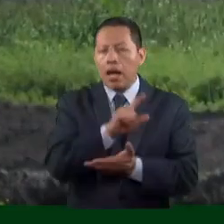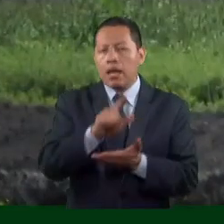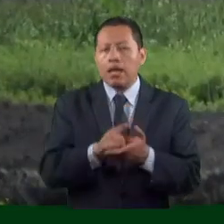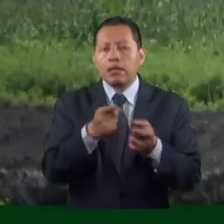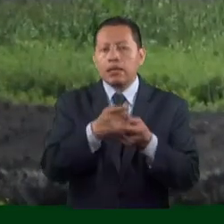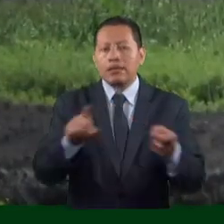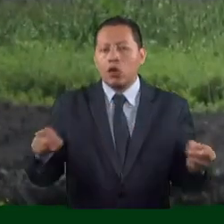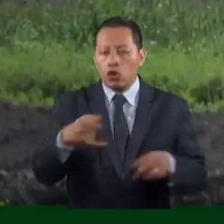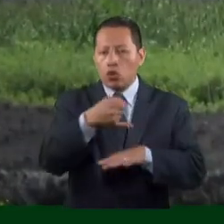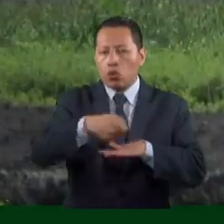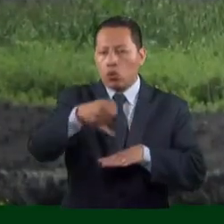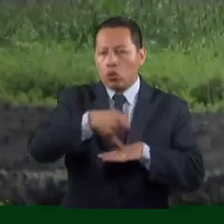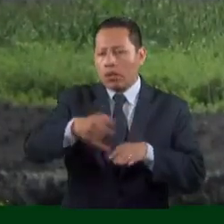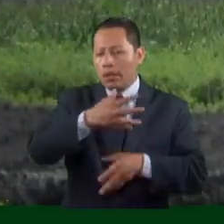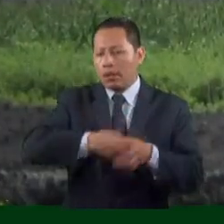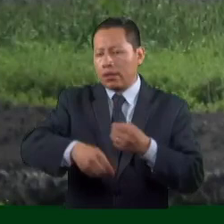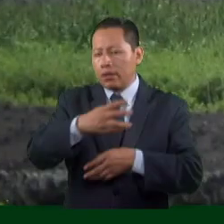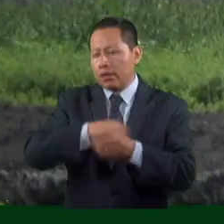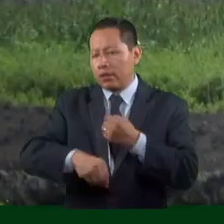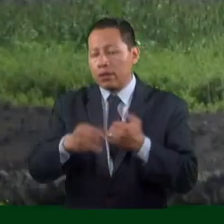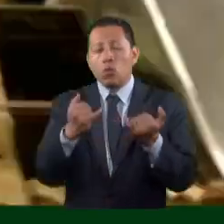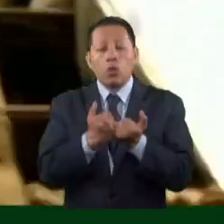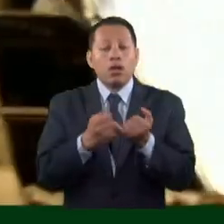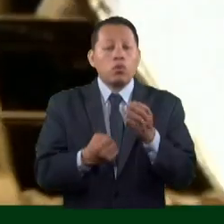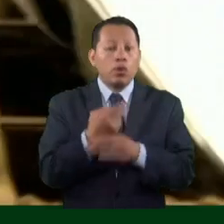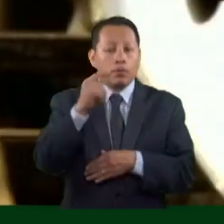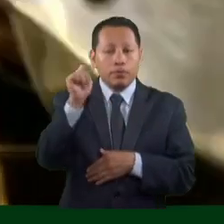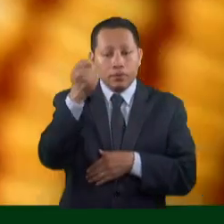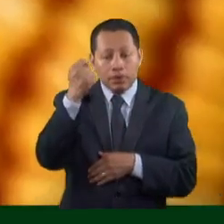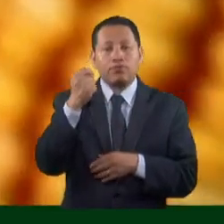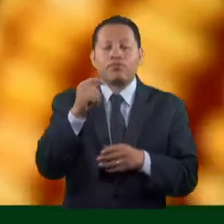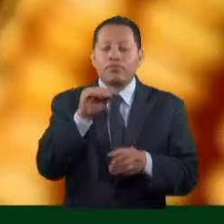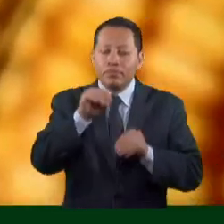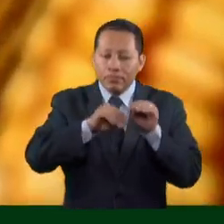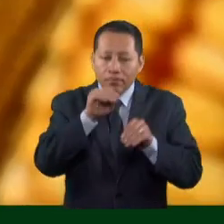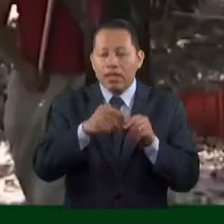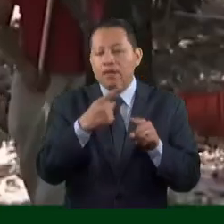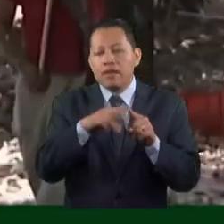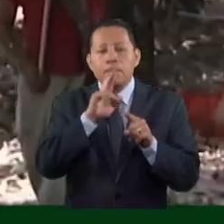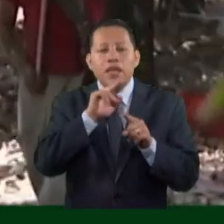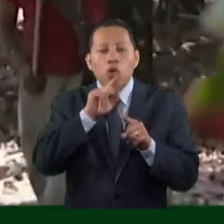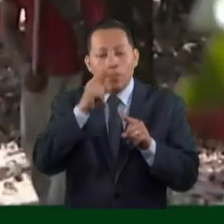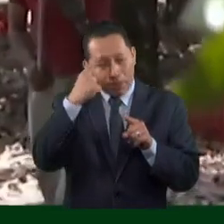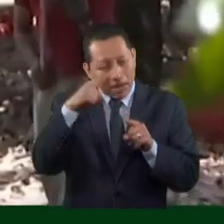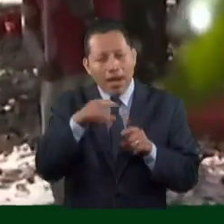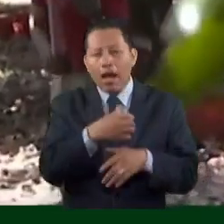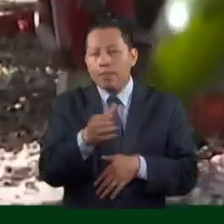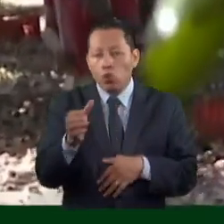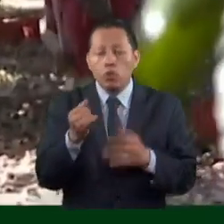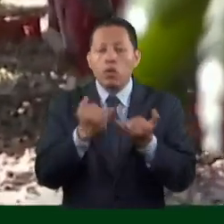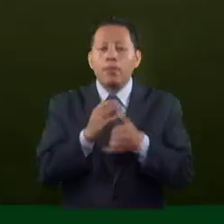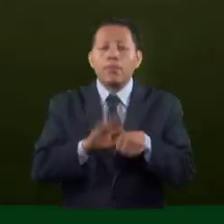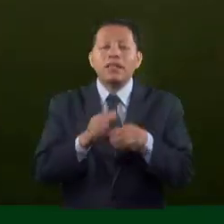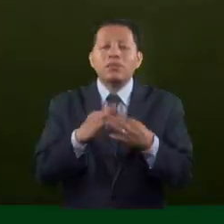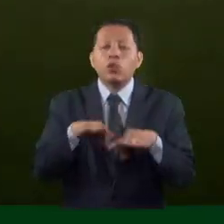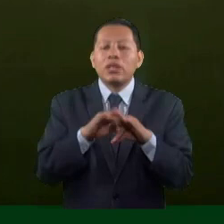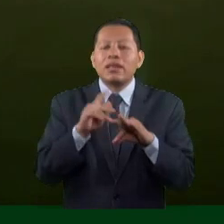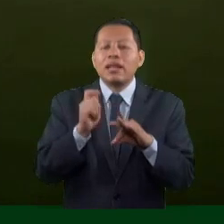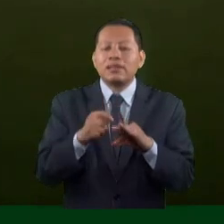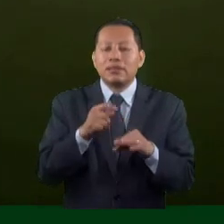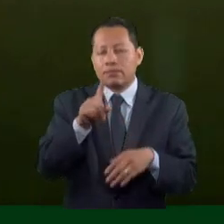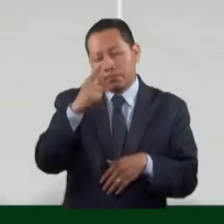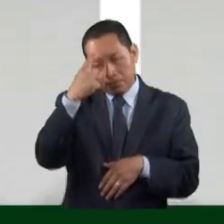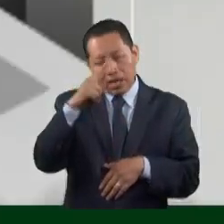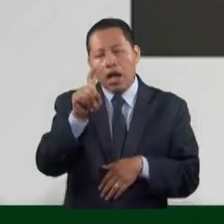Desarrollo Rural Sustentable, a fin de impulsar la innovación tecnológica, logística y la mejora continua en el campo, principalmente en materia hidráulica.